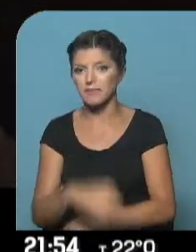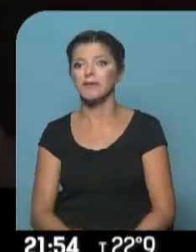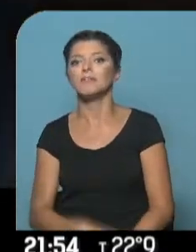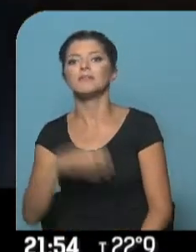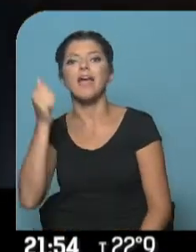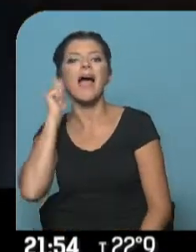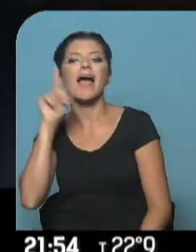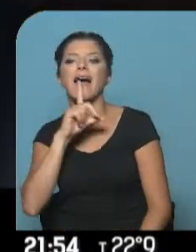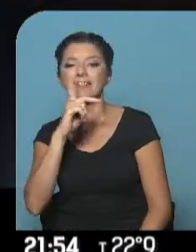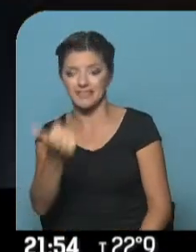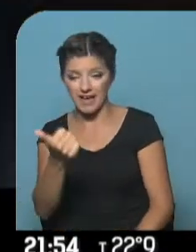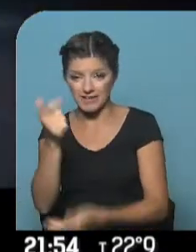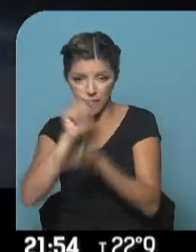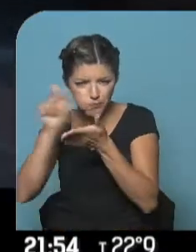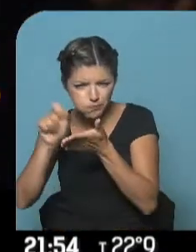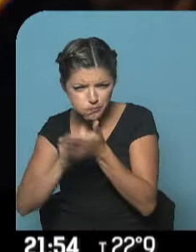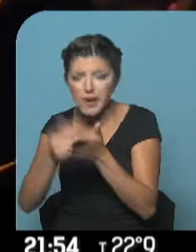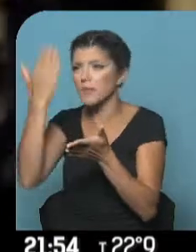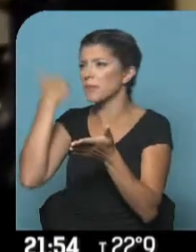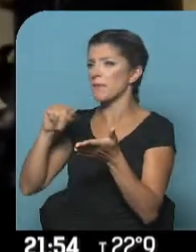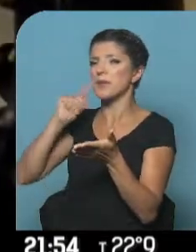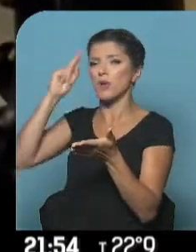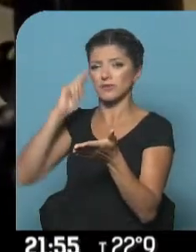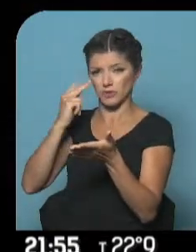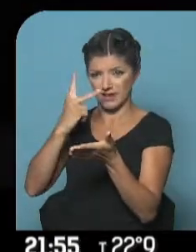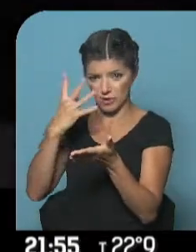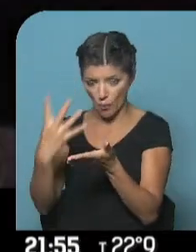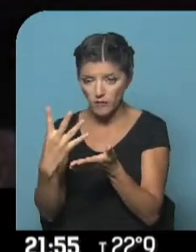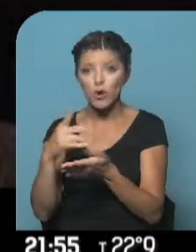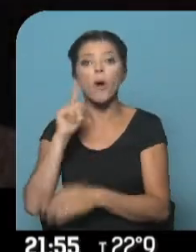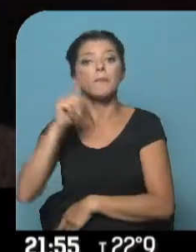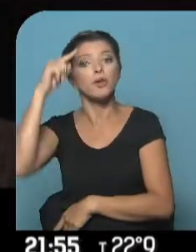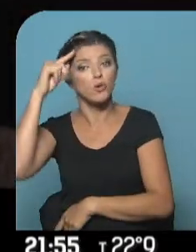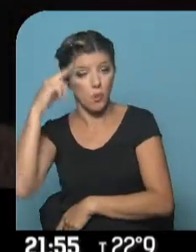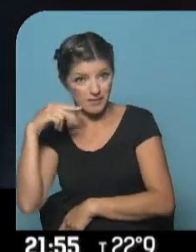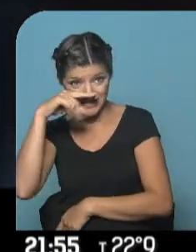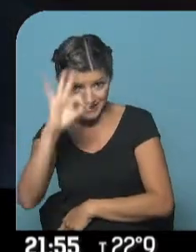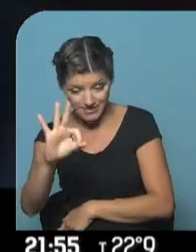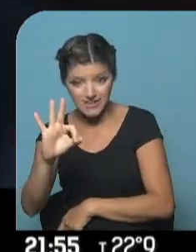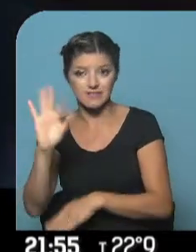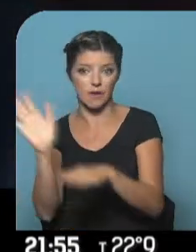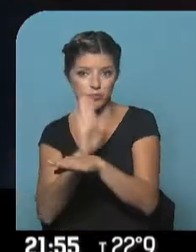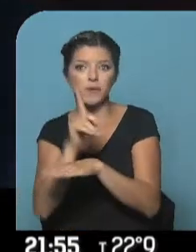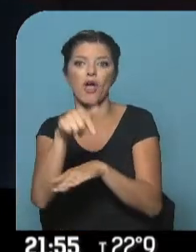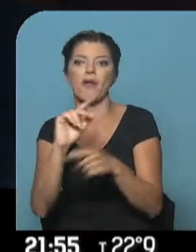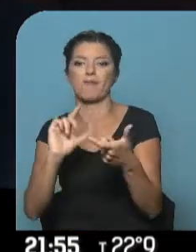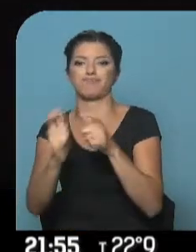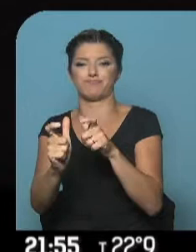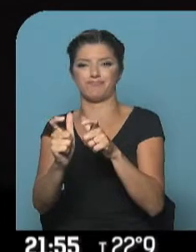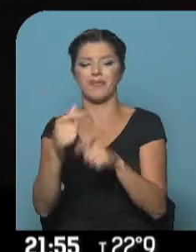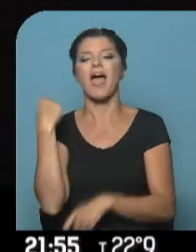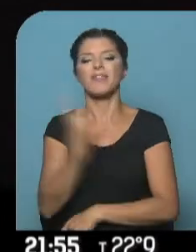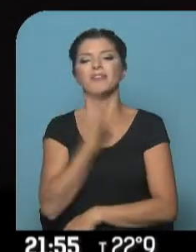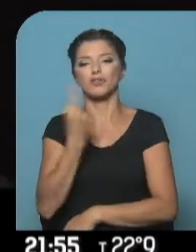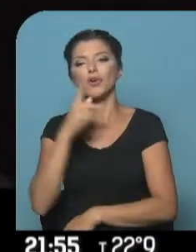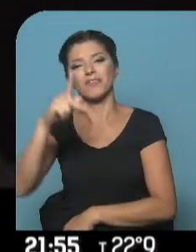que escribió esta novela en 1934, ya fue llevada al cine en los 70, y acá llega con una nueva adaptación con la dirección de